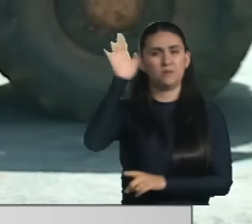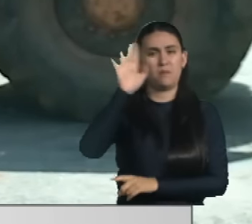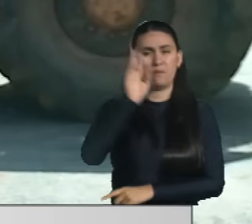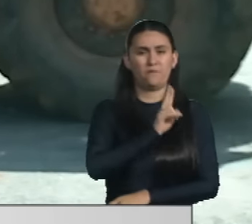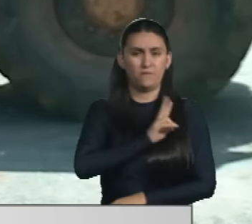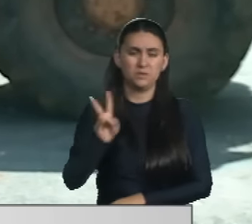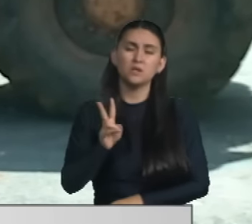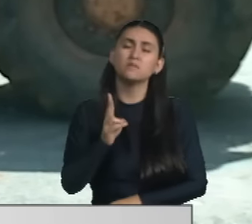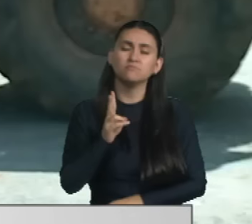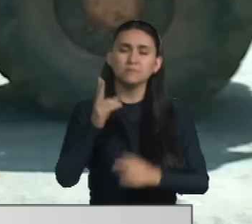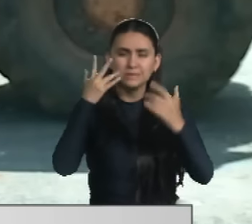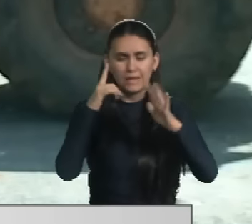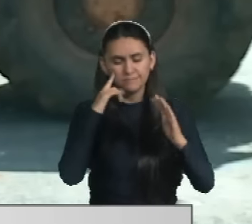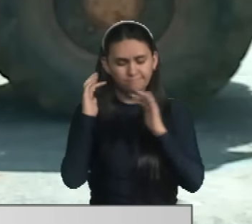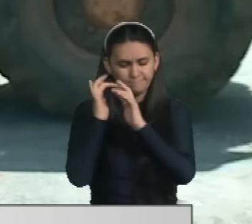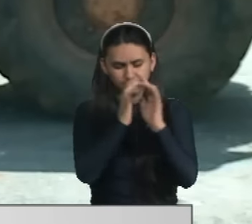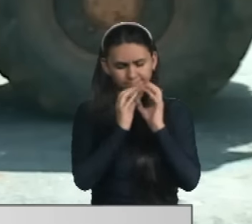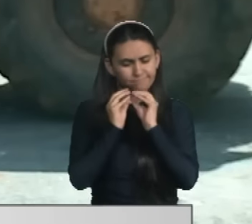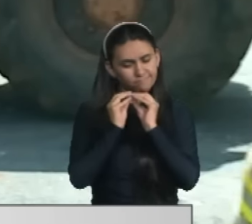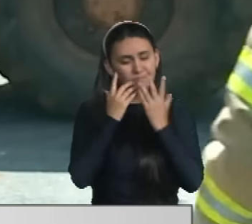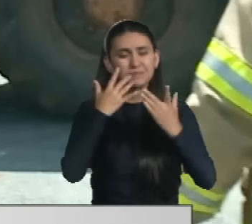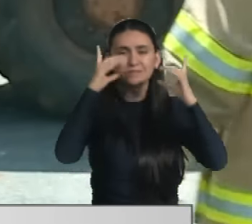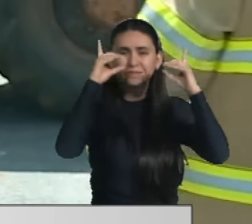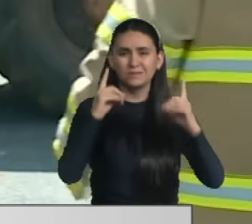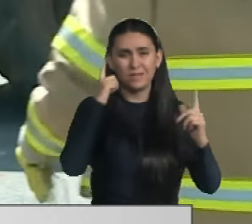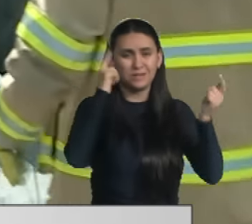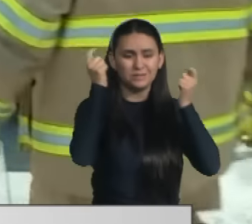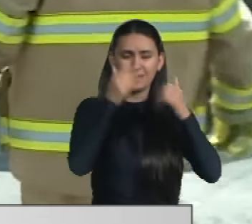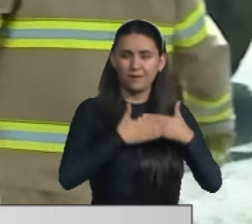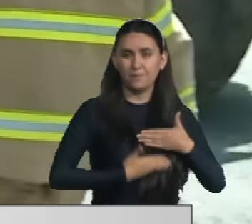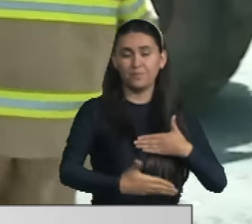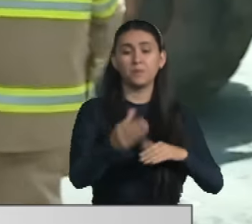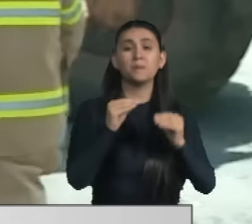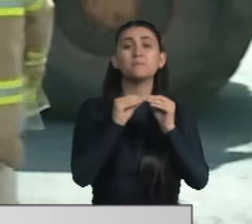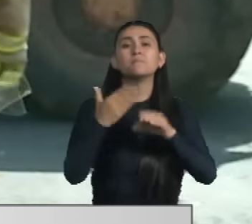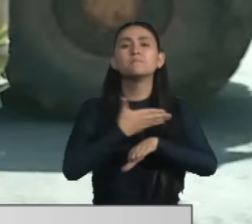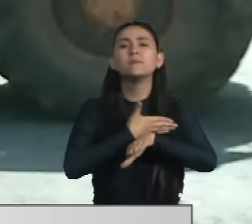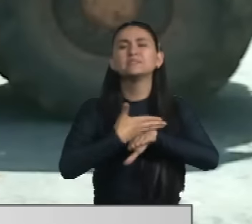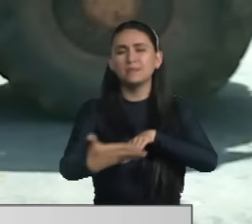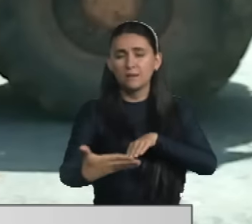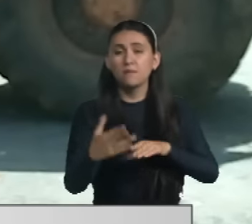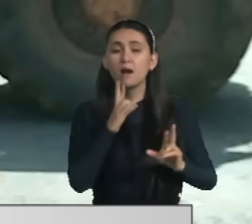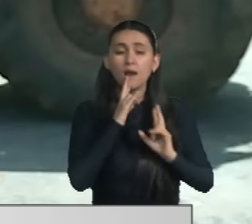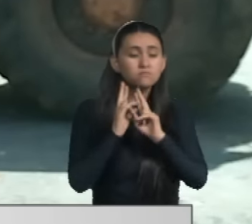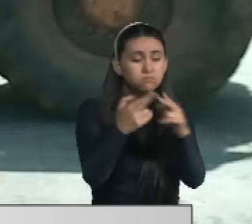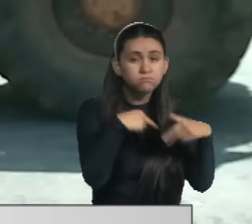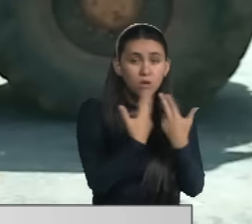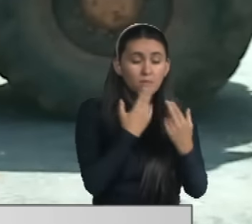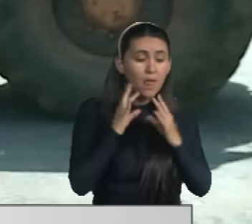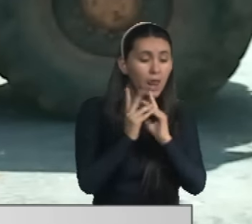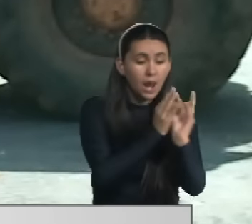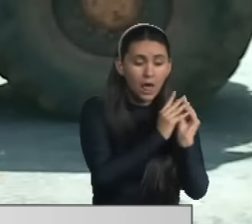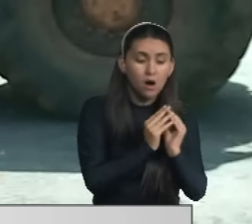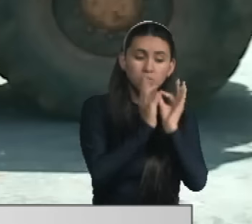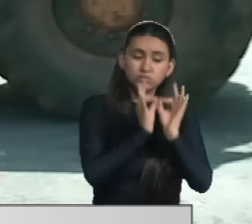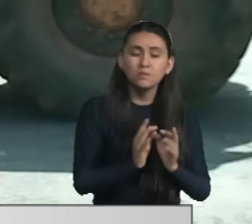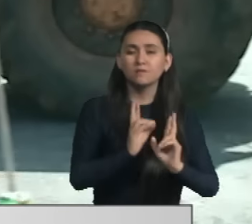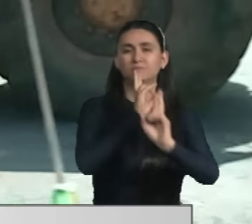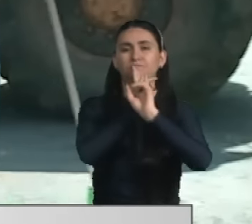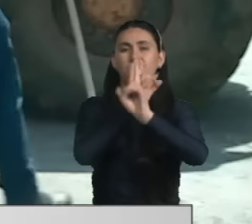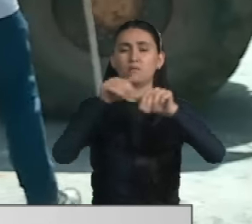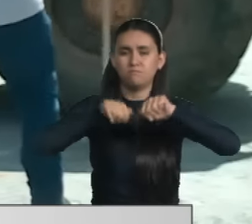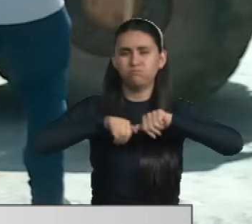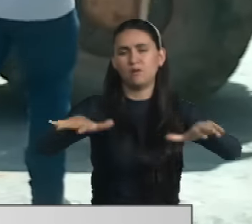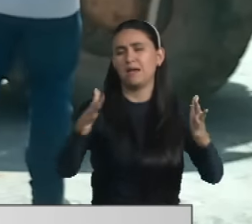la gobernación del Valle del Cauca y en los próximos minutos darán a conocer los resultados y las conclusiones de esta reunión a los medios